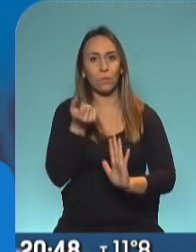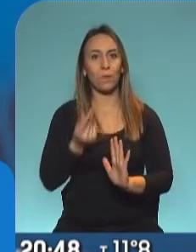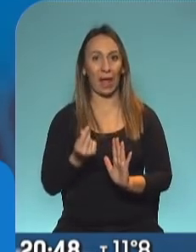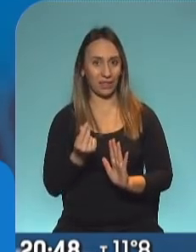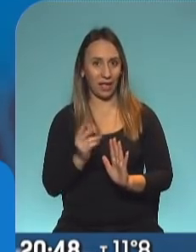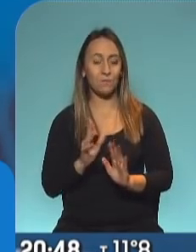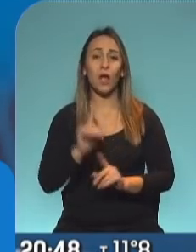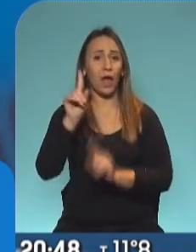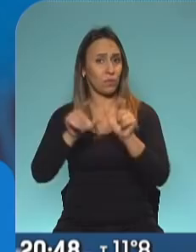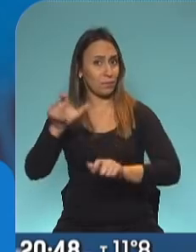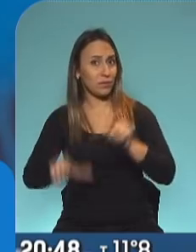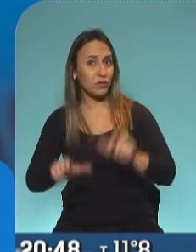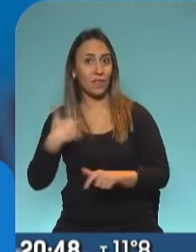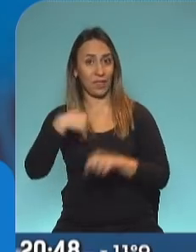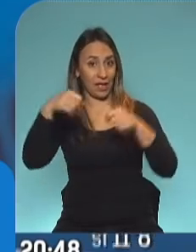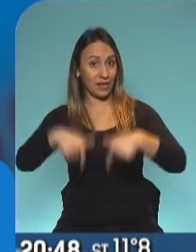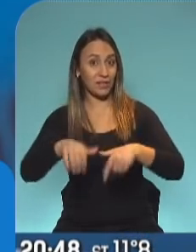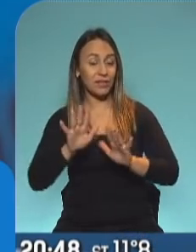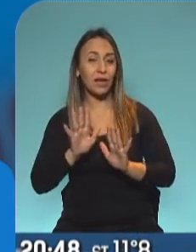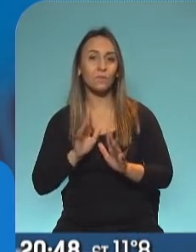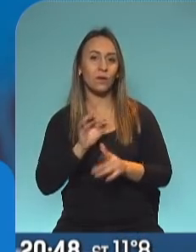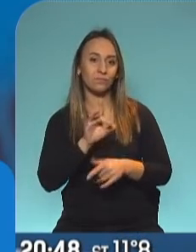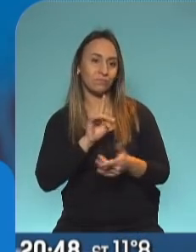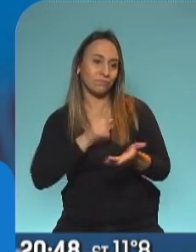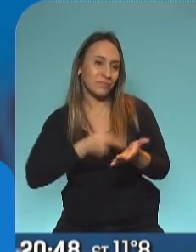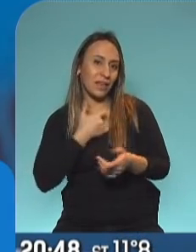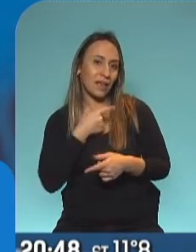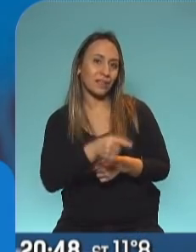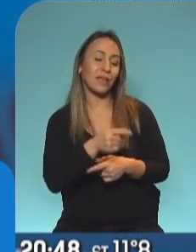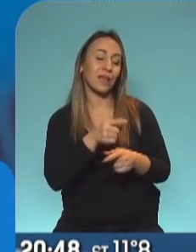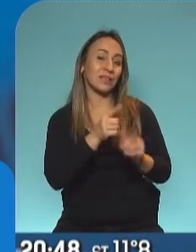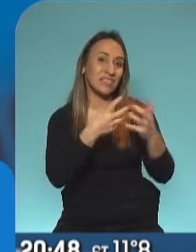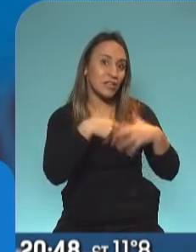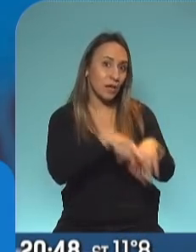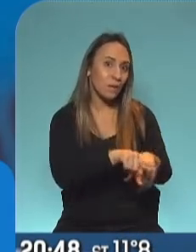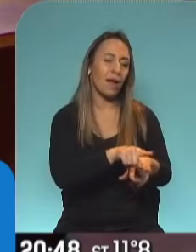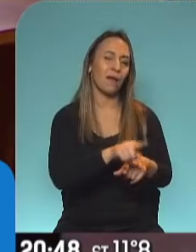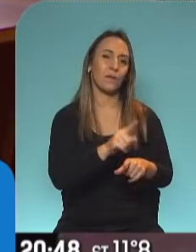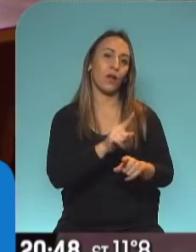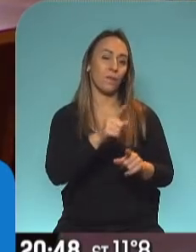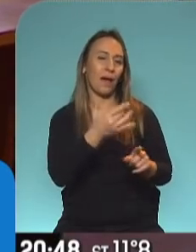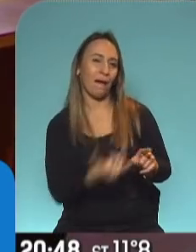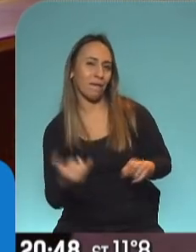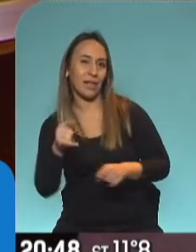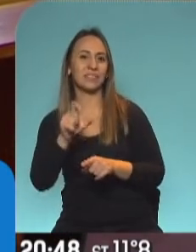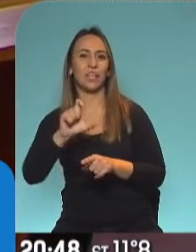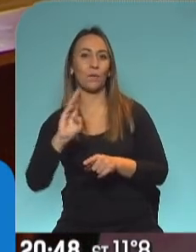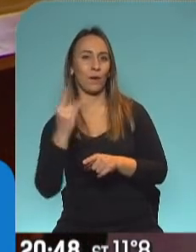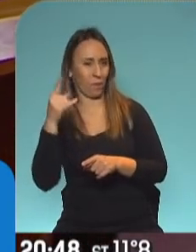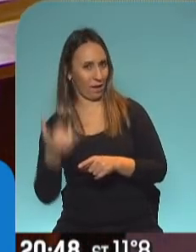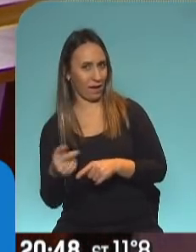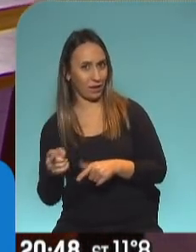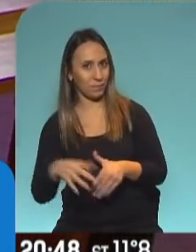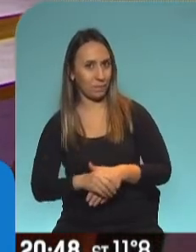argentinos que aún habiendo elegido ese sistema tenían cuenta bancaria. Lo que hicimos fue validar que el 100% de los